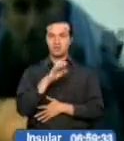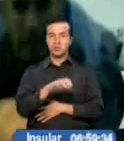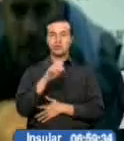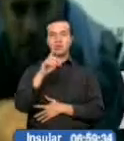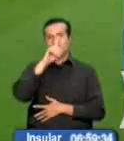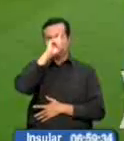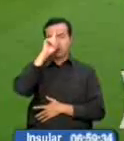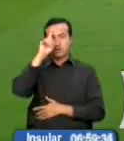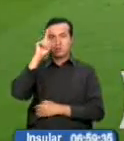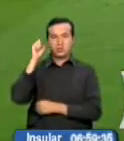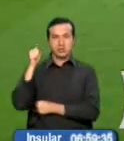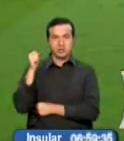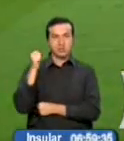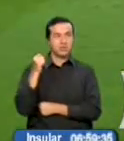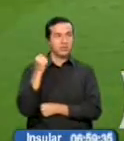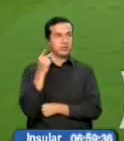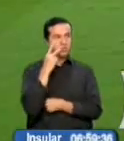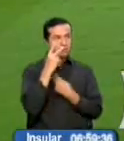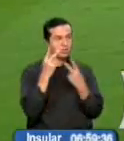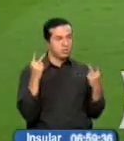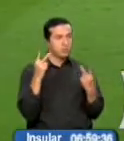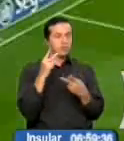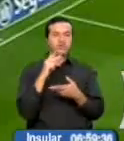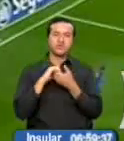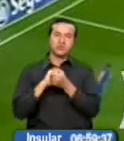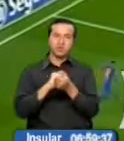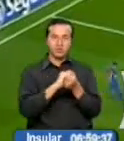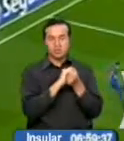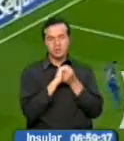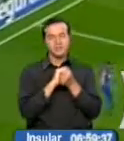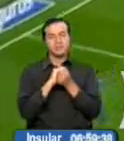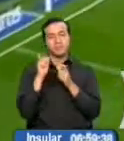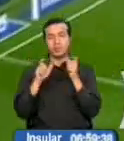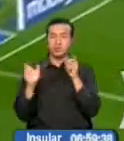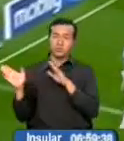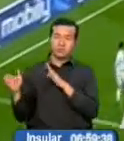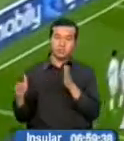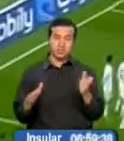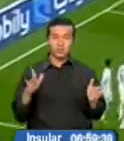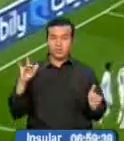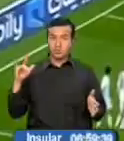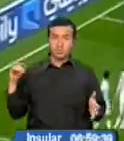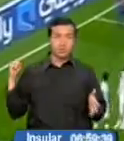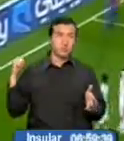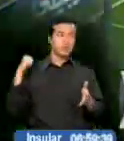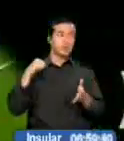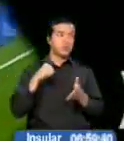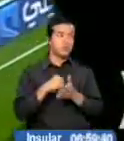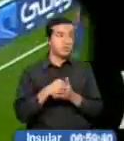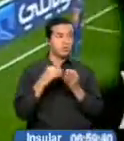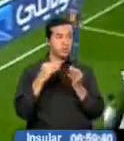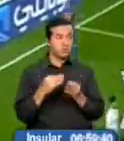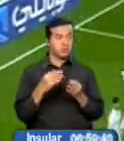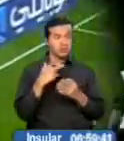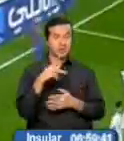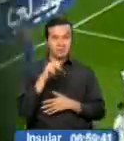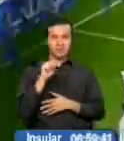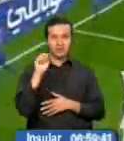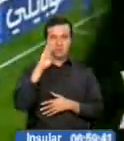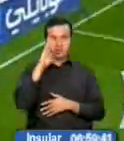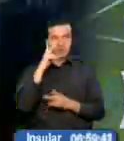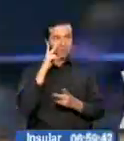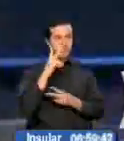este escenario hubo muestras de solidaridad, un homenaje póstumo a las víctimas del accidente aéreo del Chapecoense de